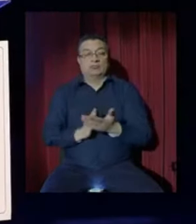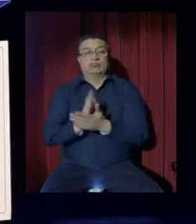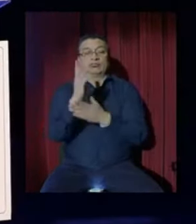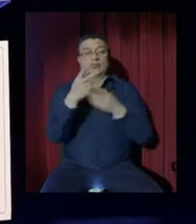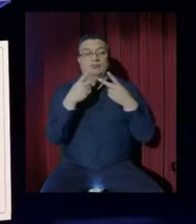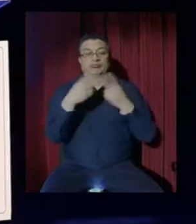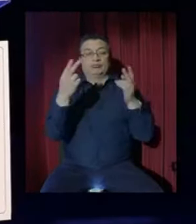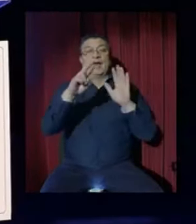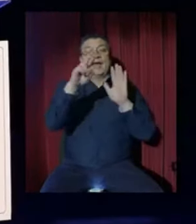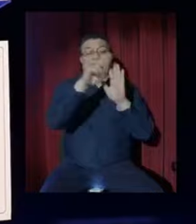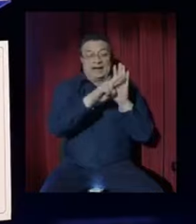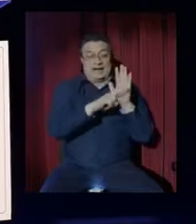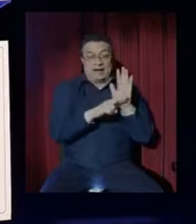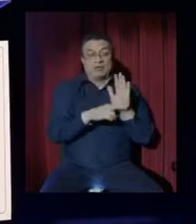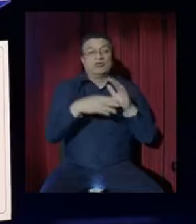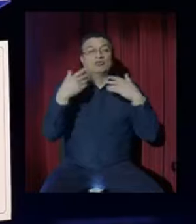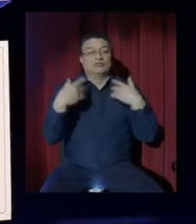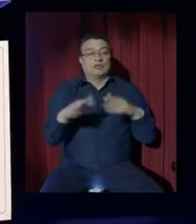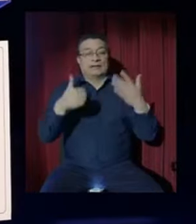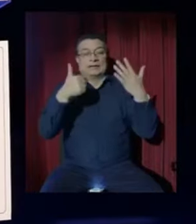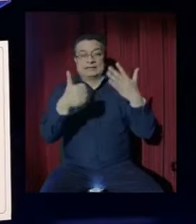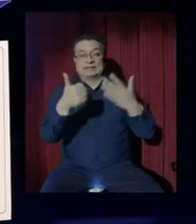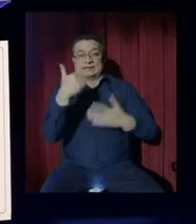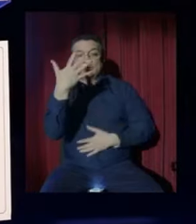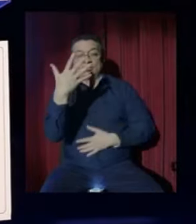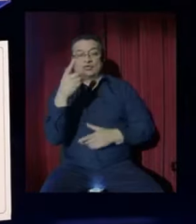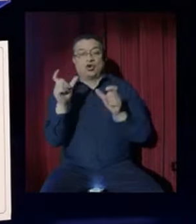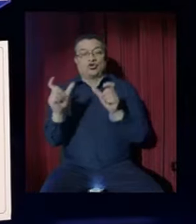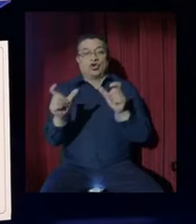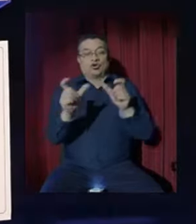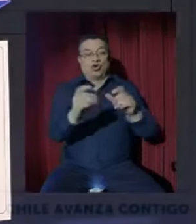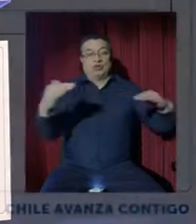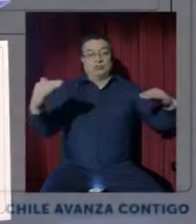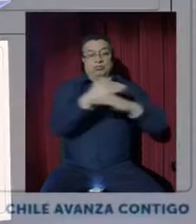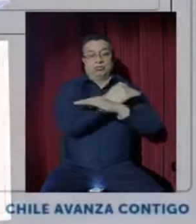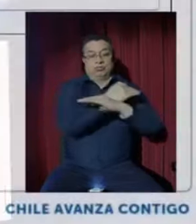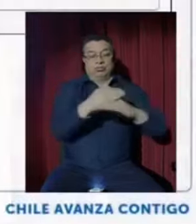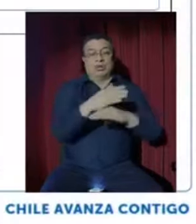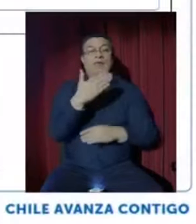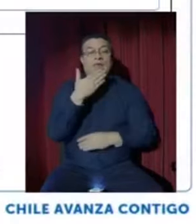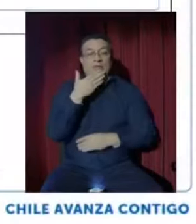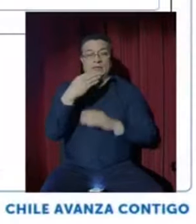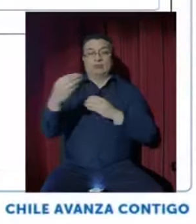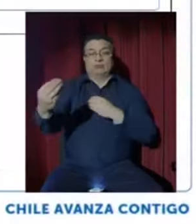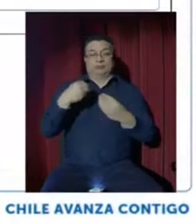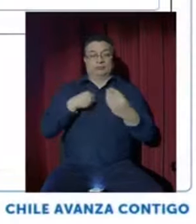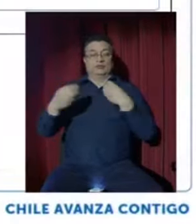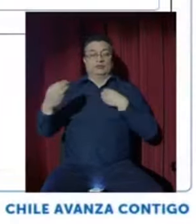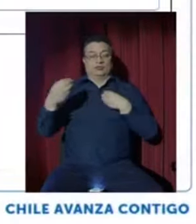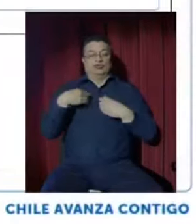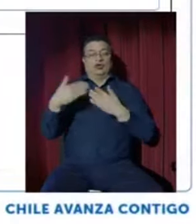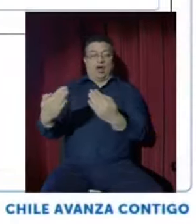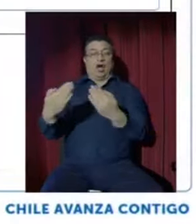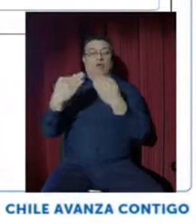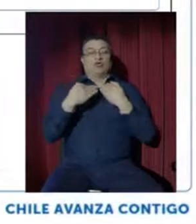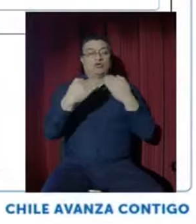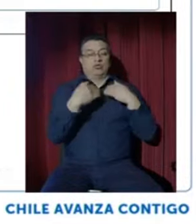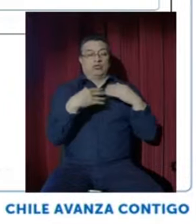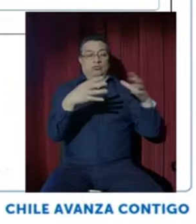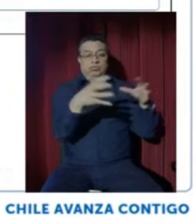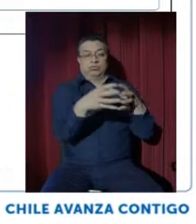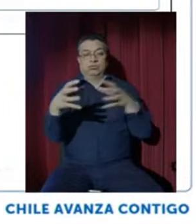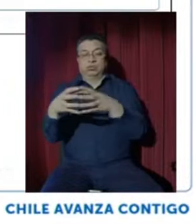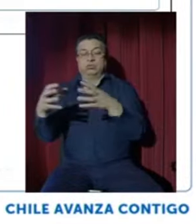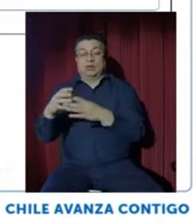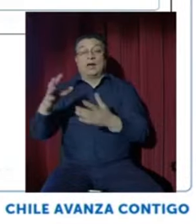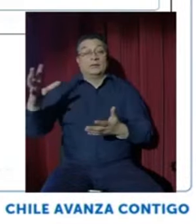publicación del reglamento han habido cinco controles carreteros y hemos recibido también el apoyo de gremios porque se ha